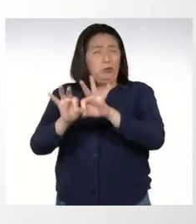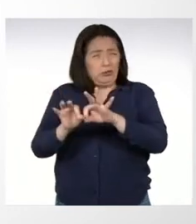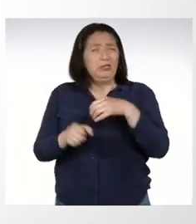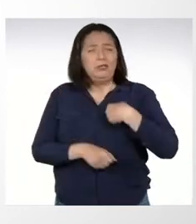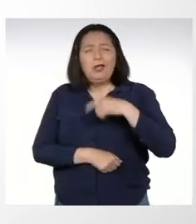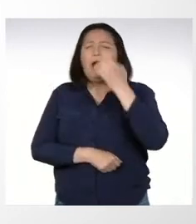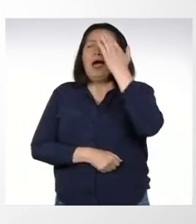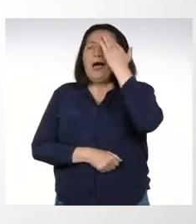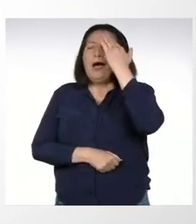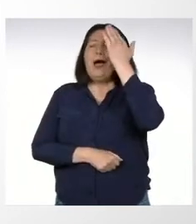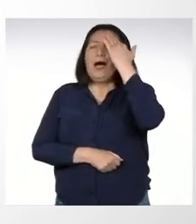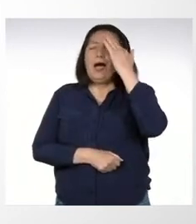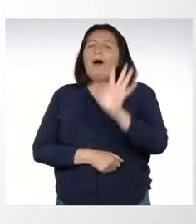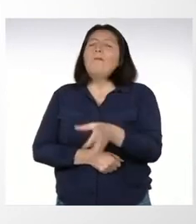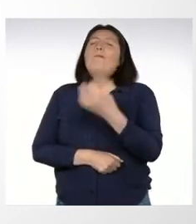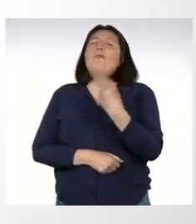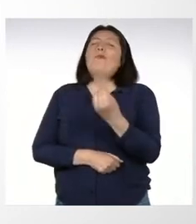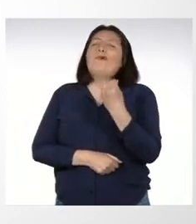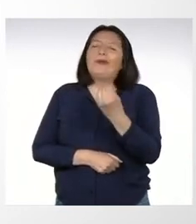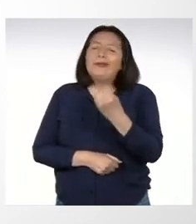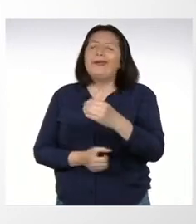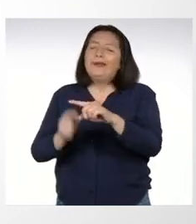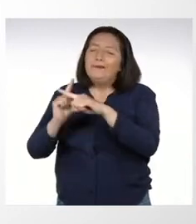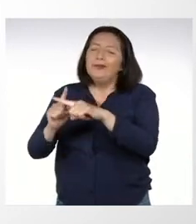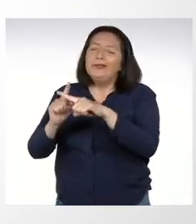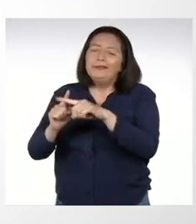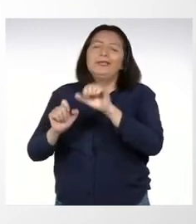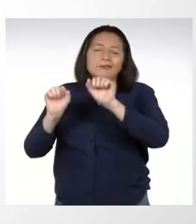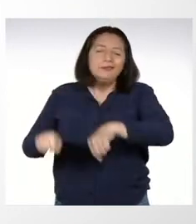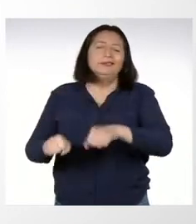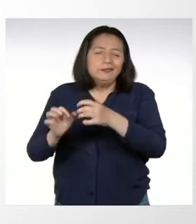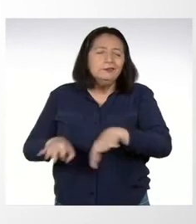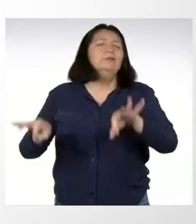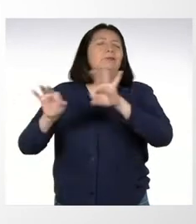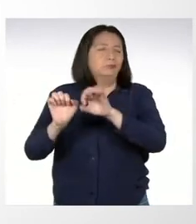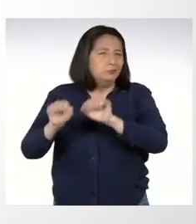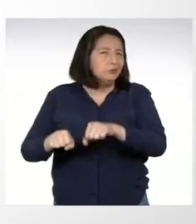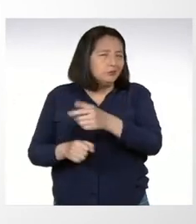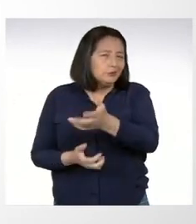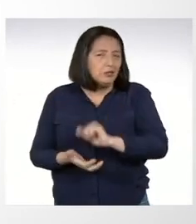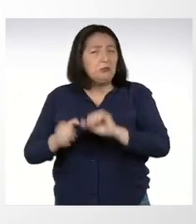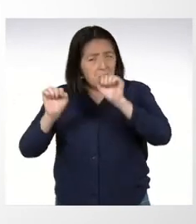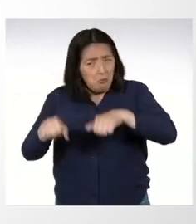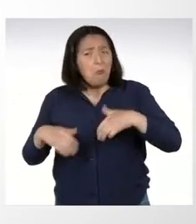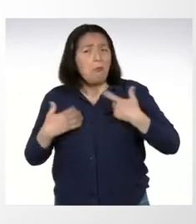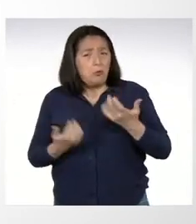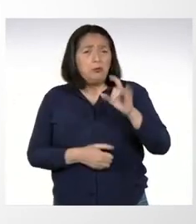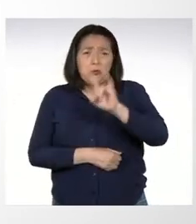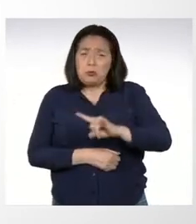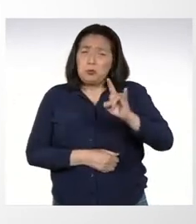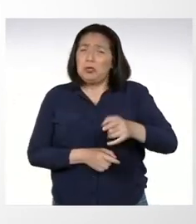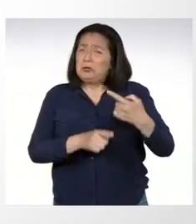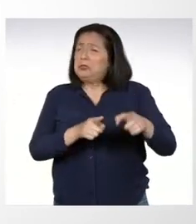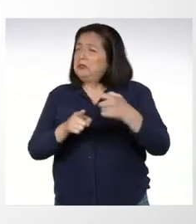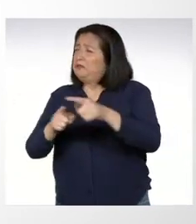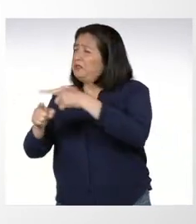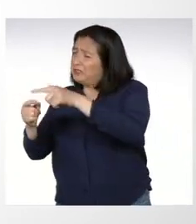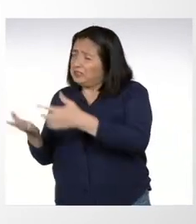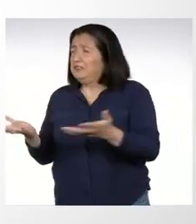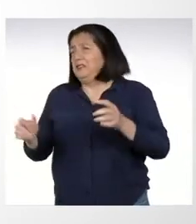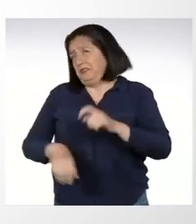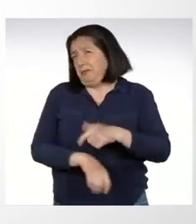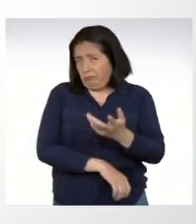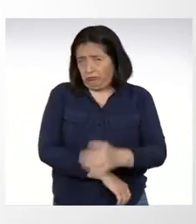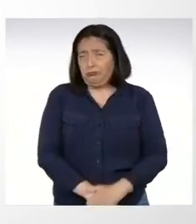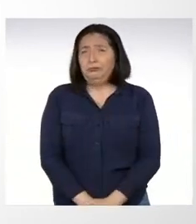demos cuenta por qué la multiplicación es importante y que la podemos usar en muchas circunstancias.